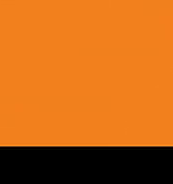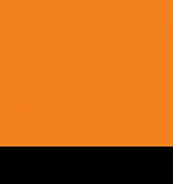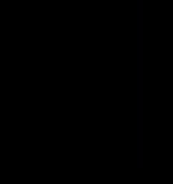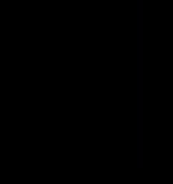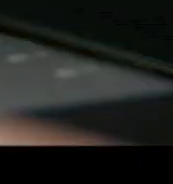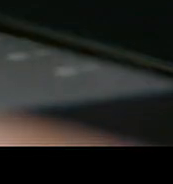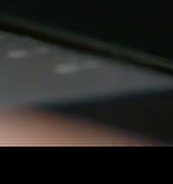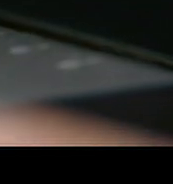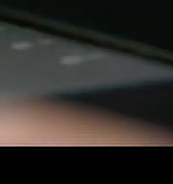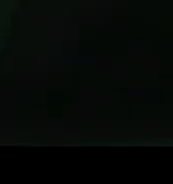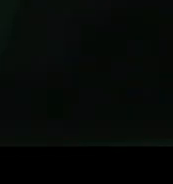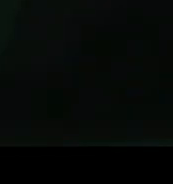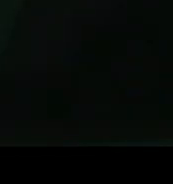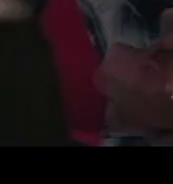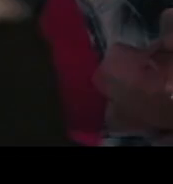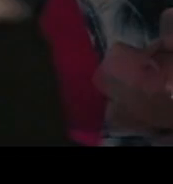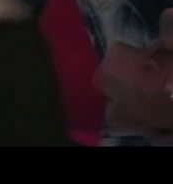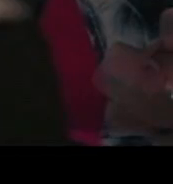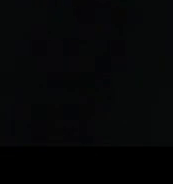Popular.